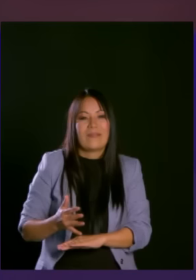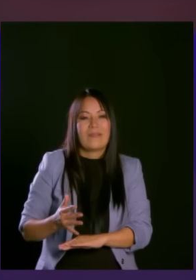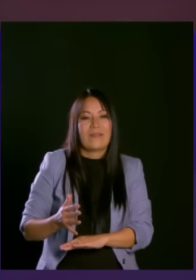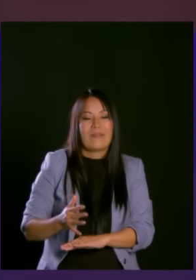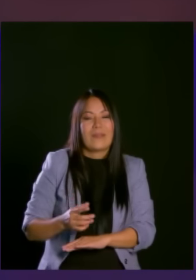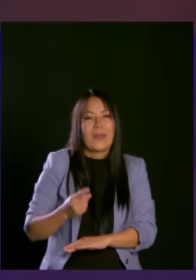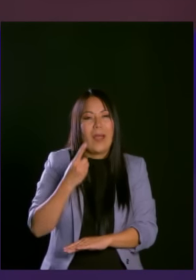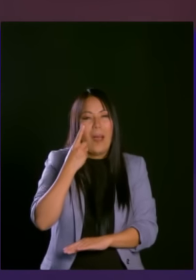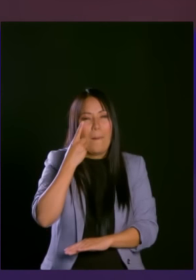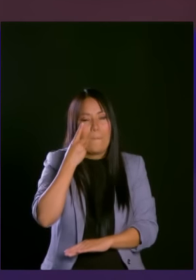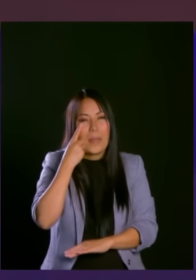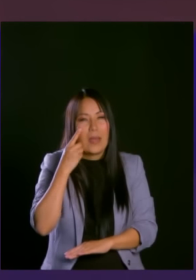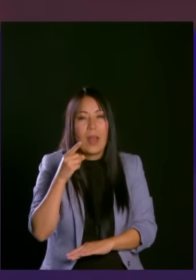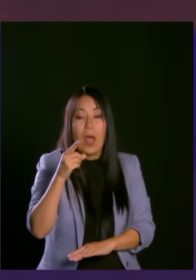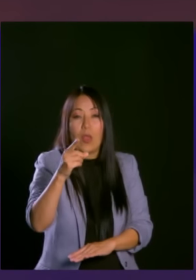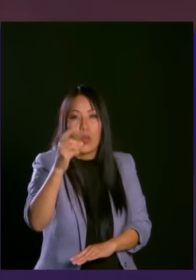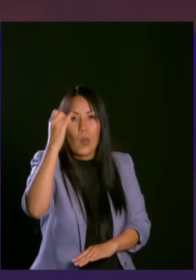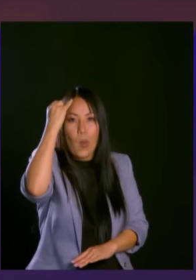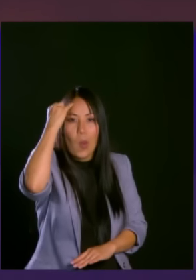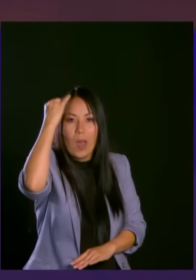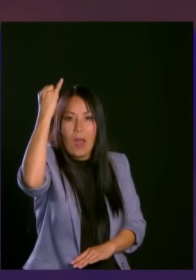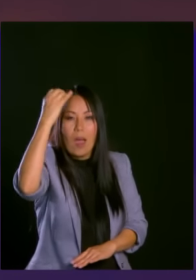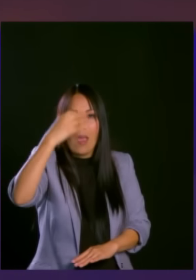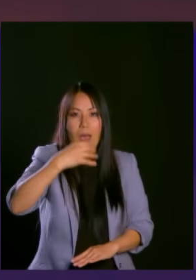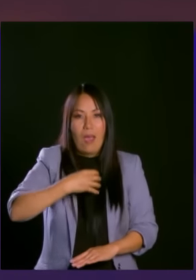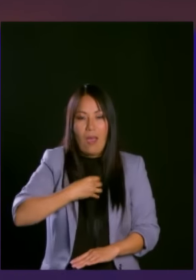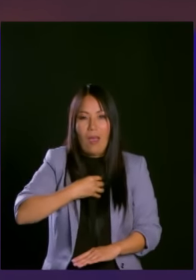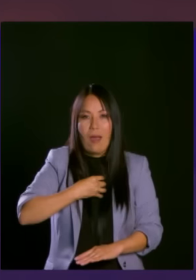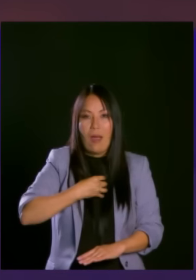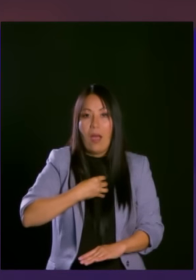Lo que sea que emprendas, garantiza que Dios va contigo.